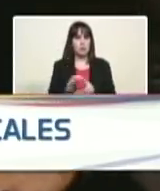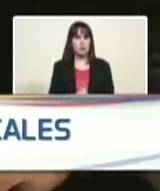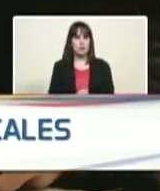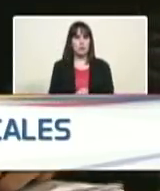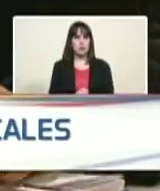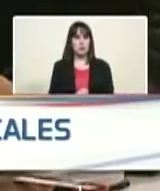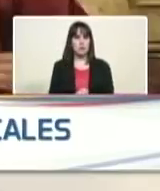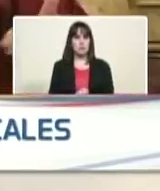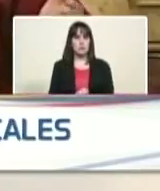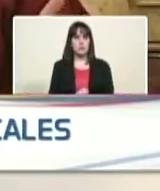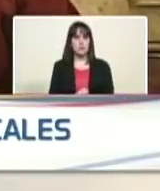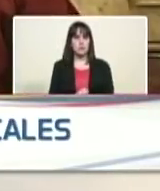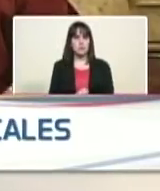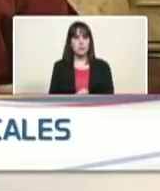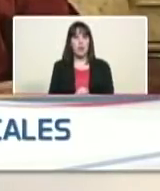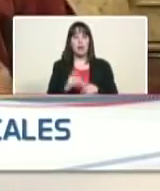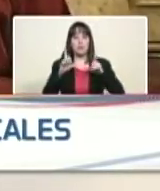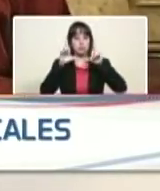Certificado,